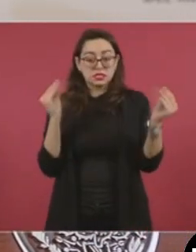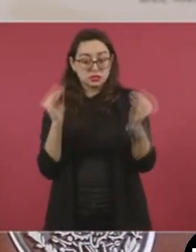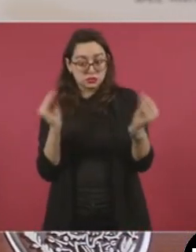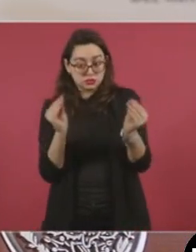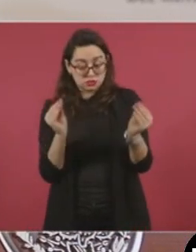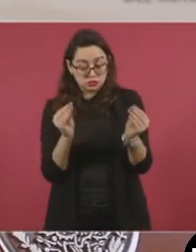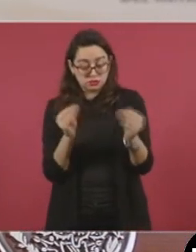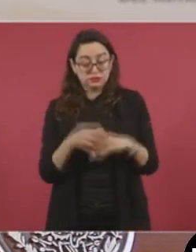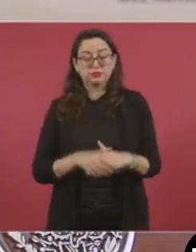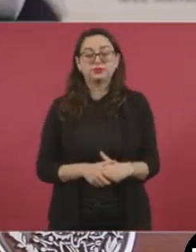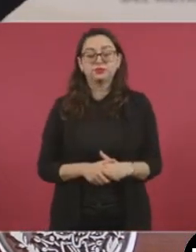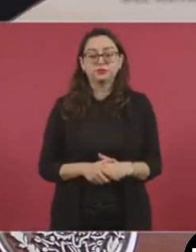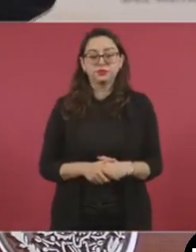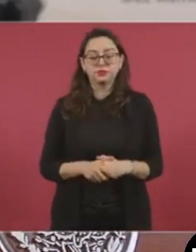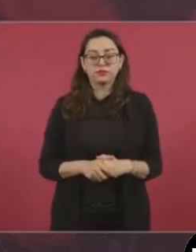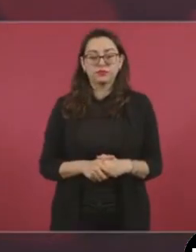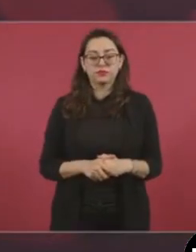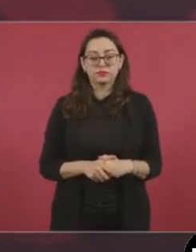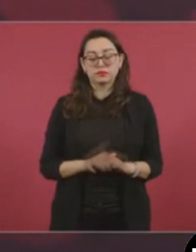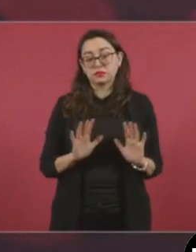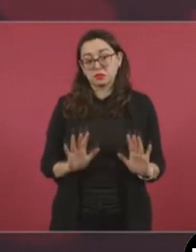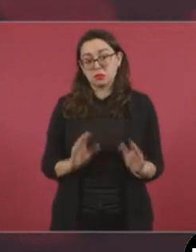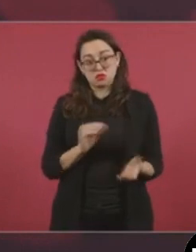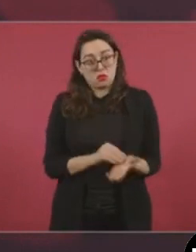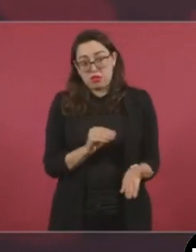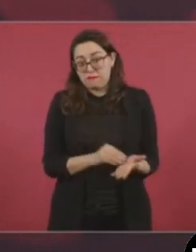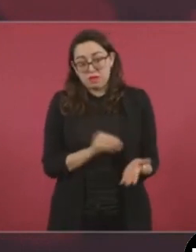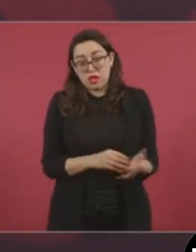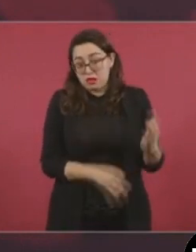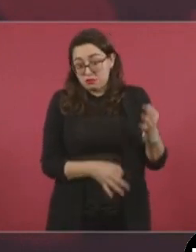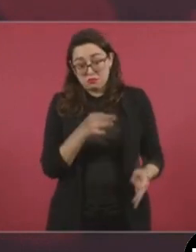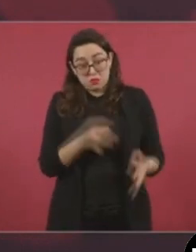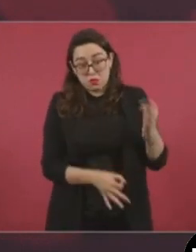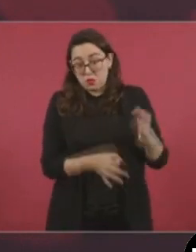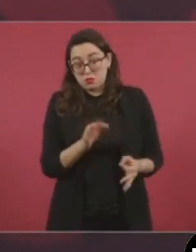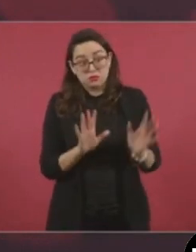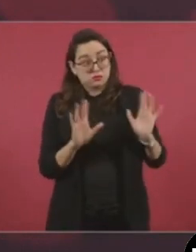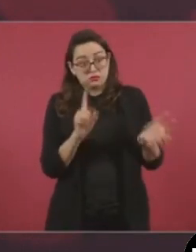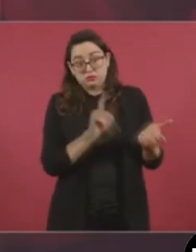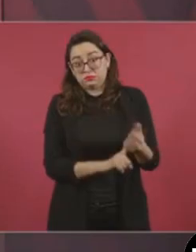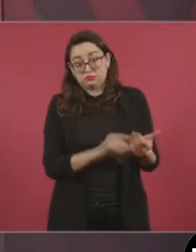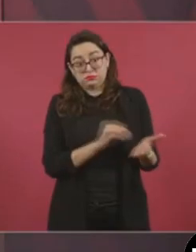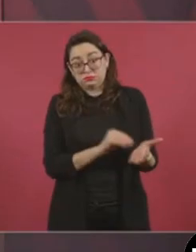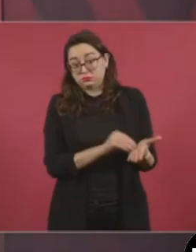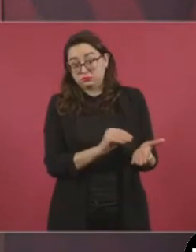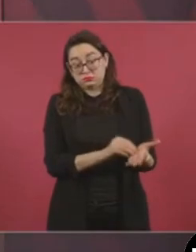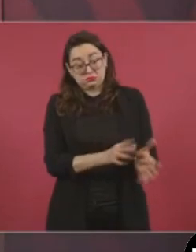Penal. Eso lo están viendo en el Poder Judicial. Creo